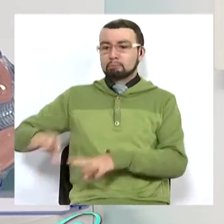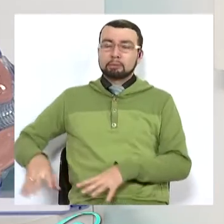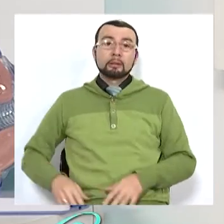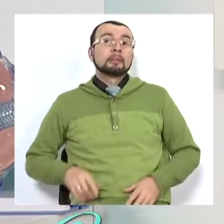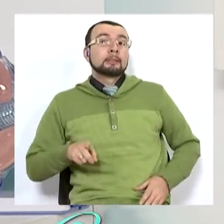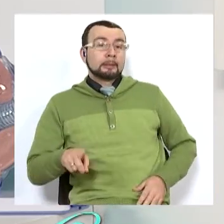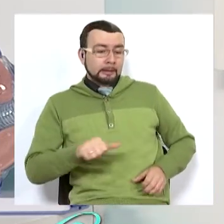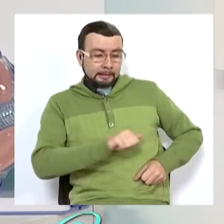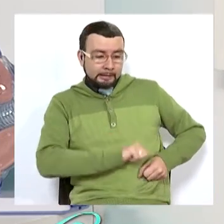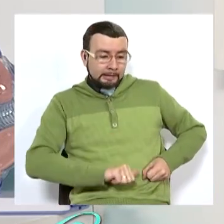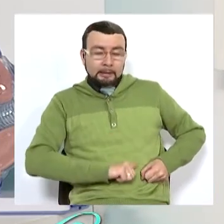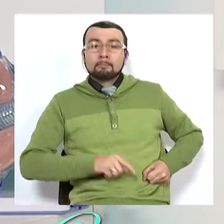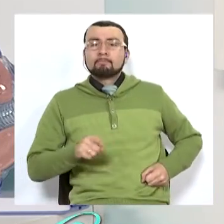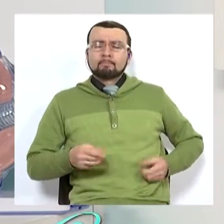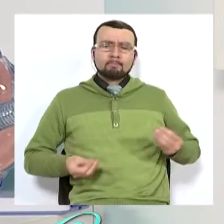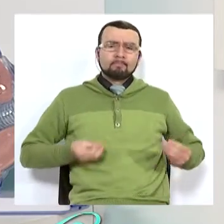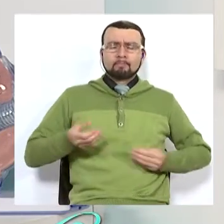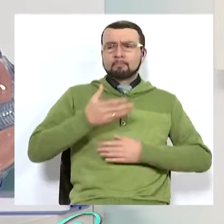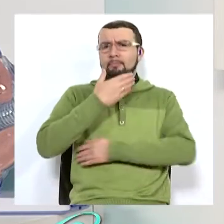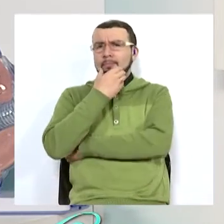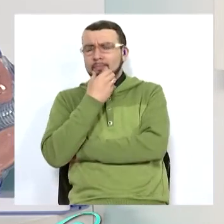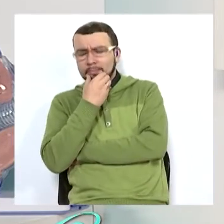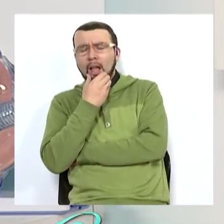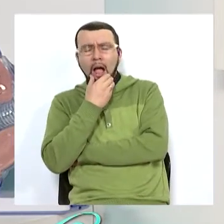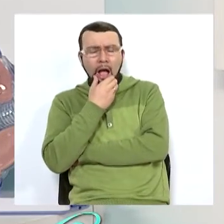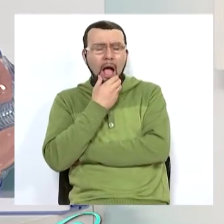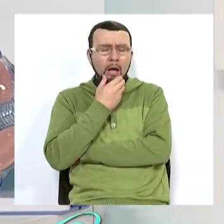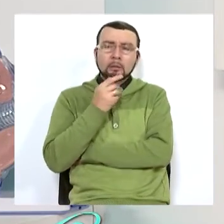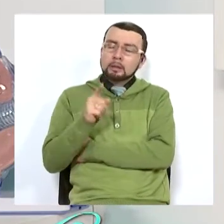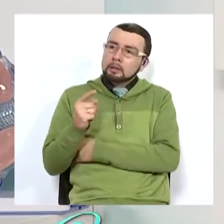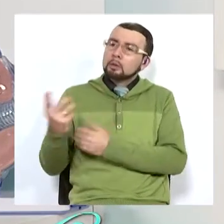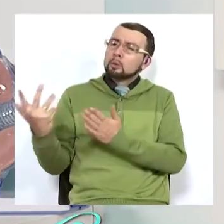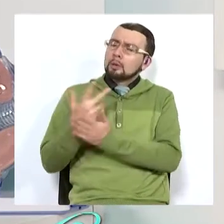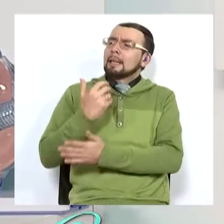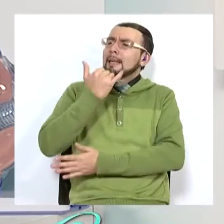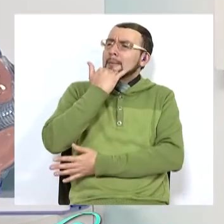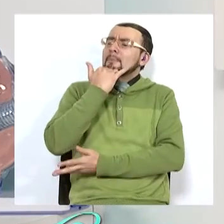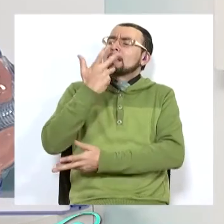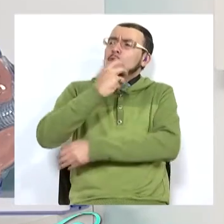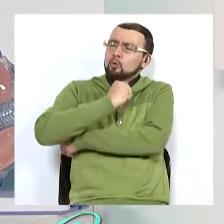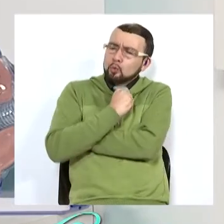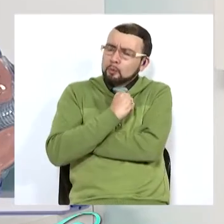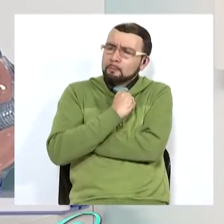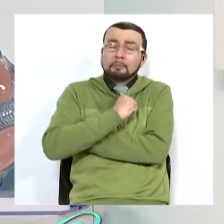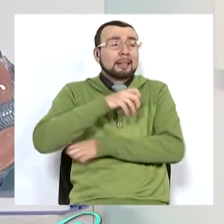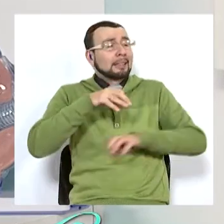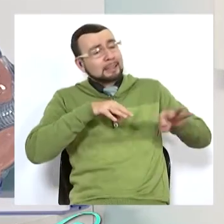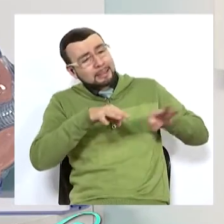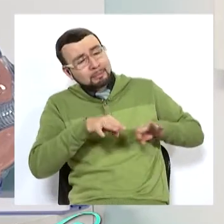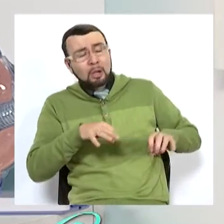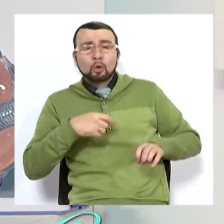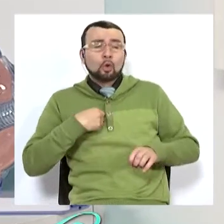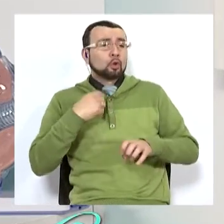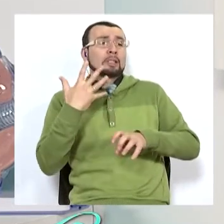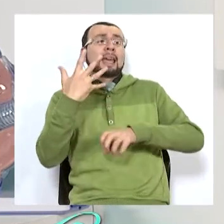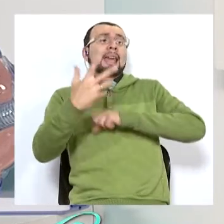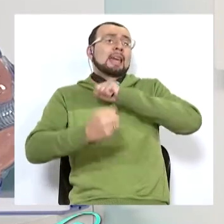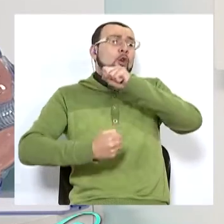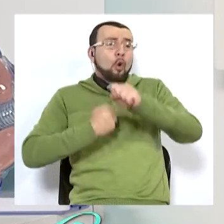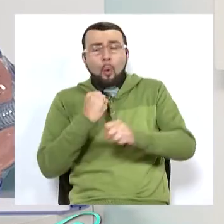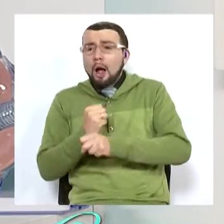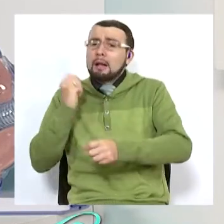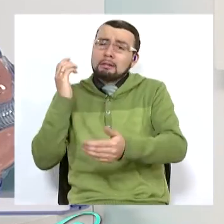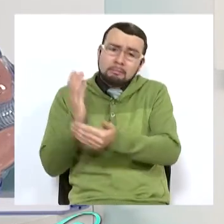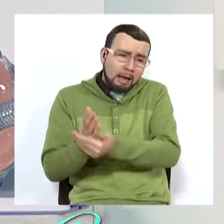decisión quirúrgica ahí. Cuando indagábamos la historia, ella nos contaba, su relato era que había pasado más de 5 años yendo a su